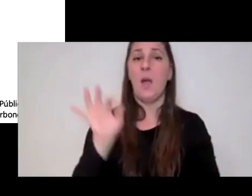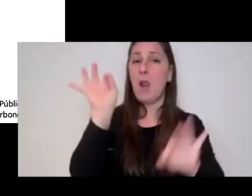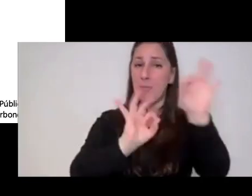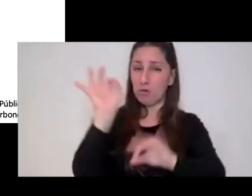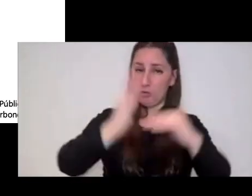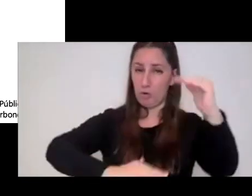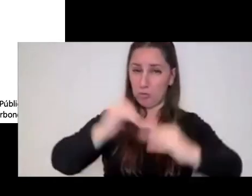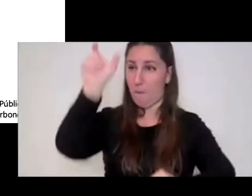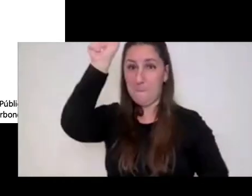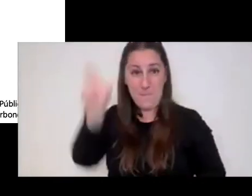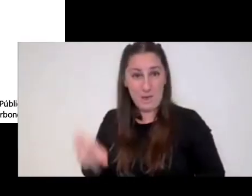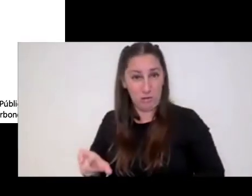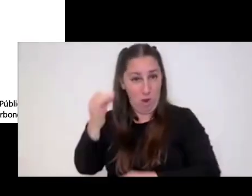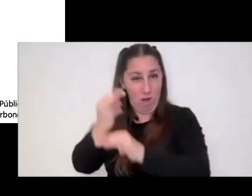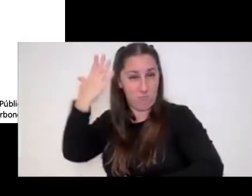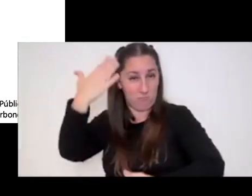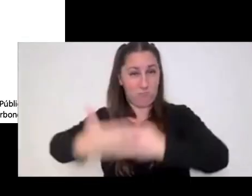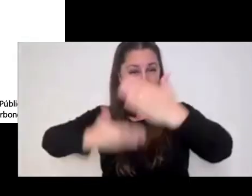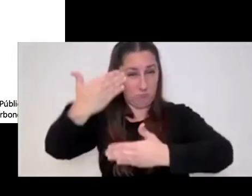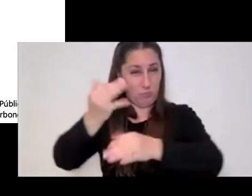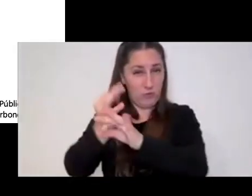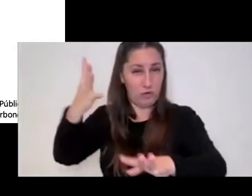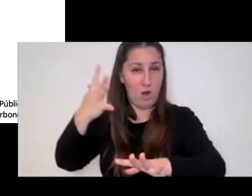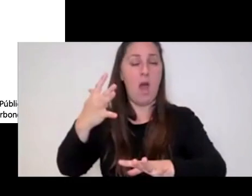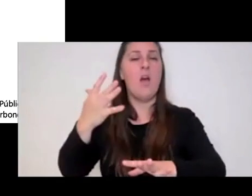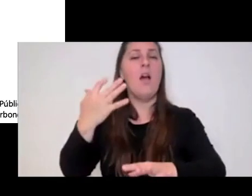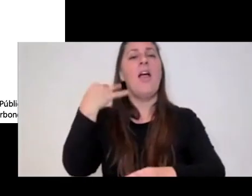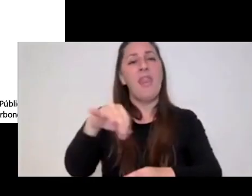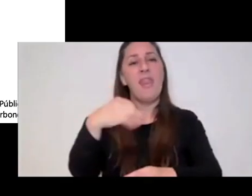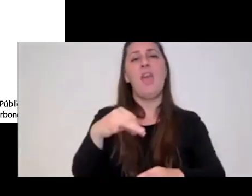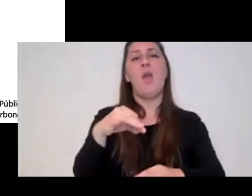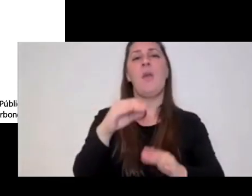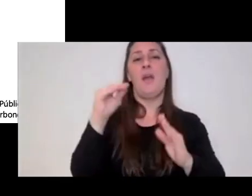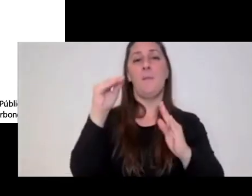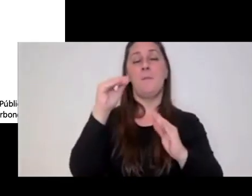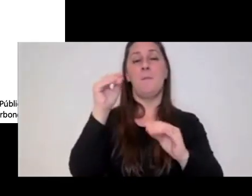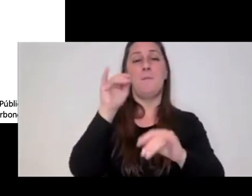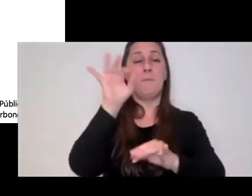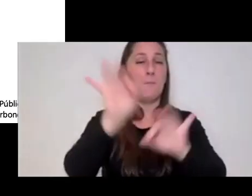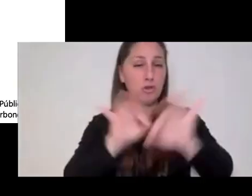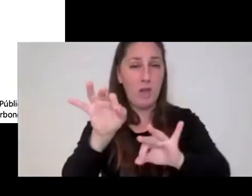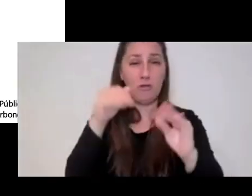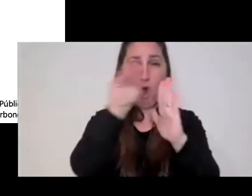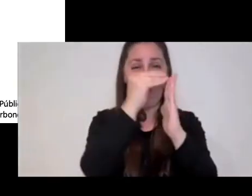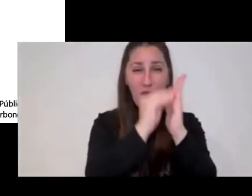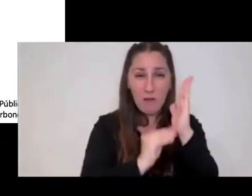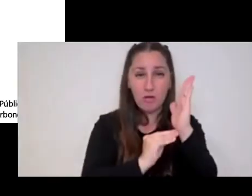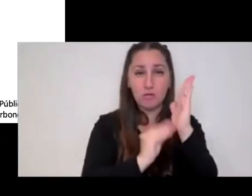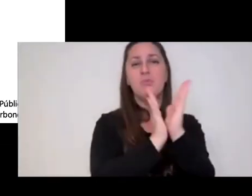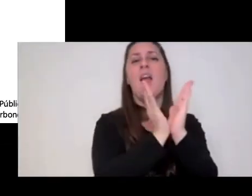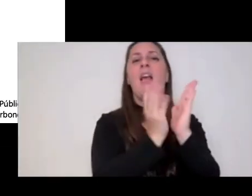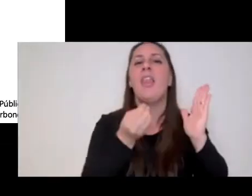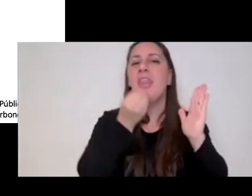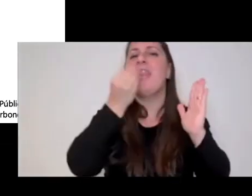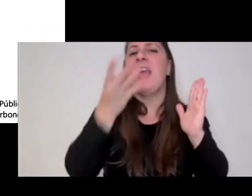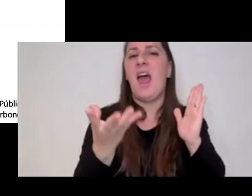el desarrollador, debe ingresar los datos de ese proyecto y declarar ese proyecto ante un régimen, ante